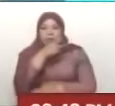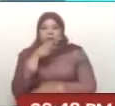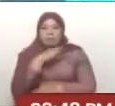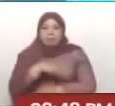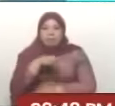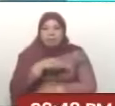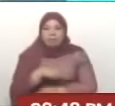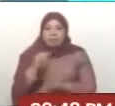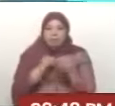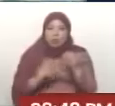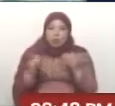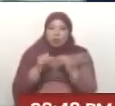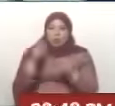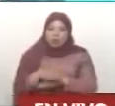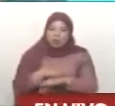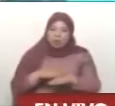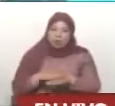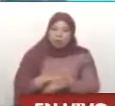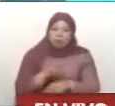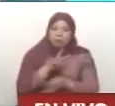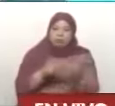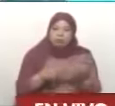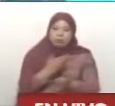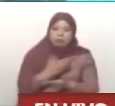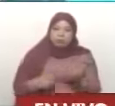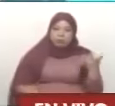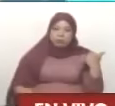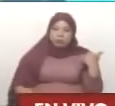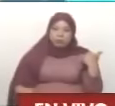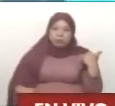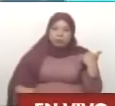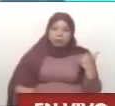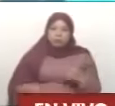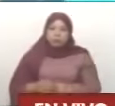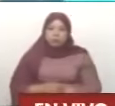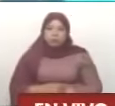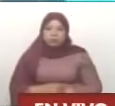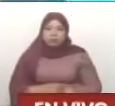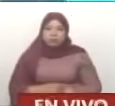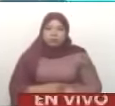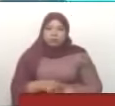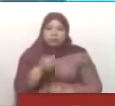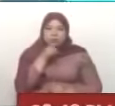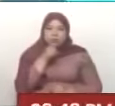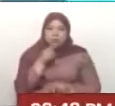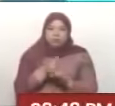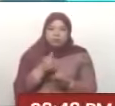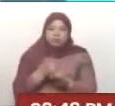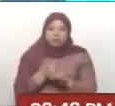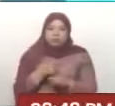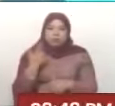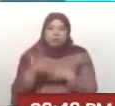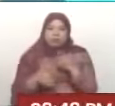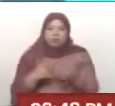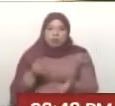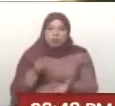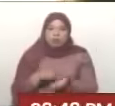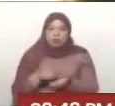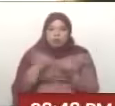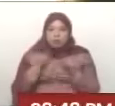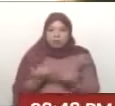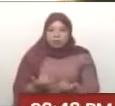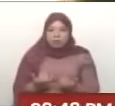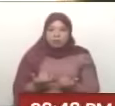Gran Misión Igualdad, Hugo Chávez, del Socialismo Territorial y Social, Mervin Maldonado. Bueno, ya